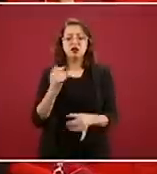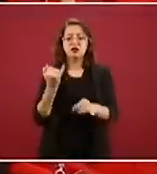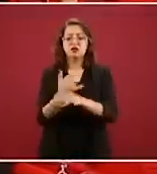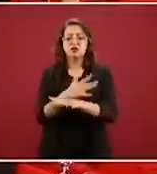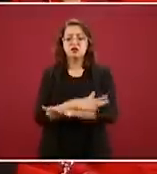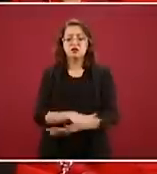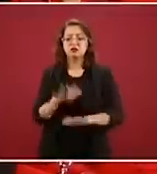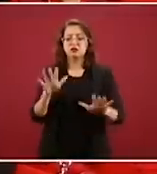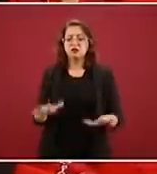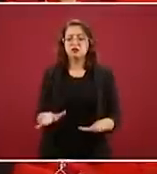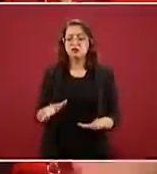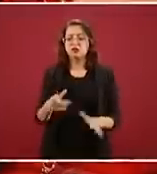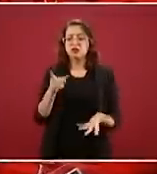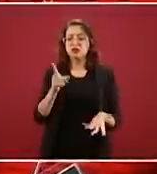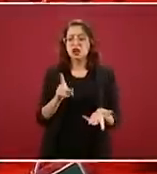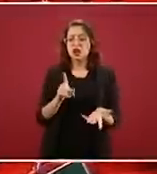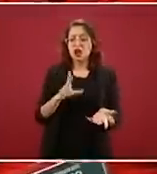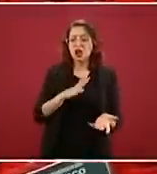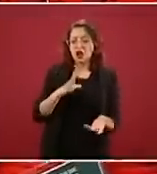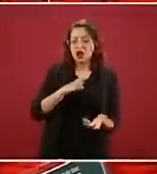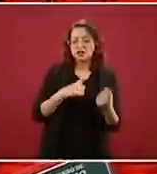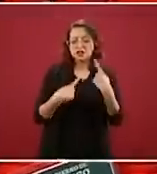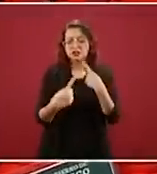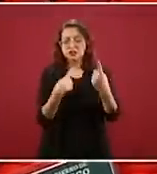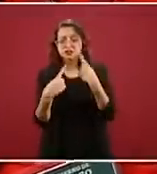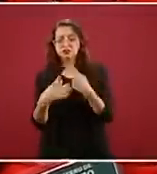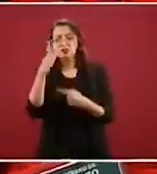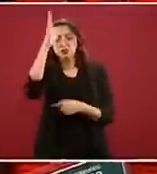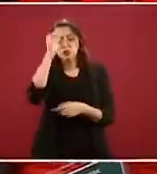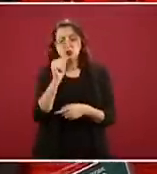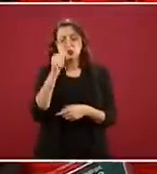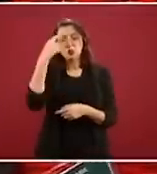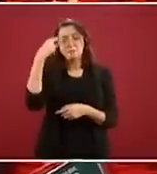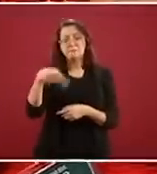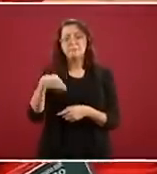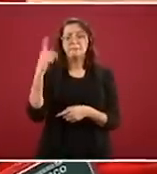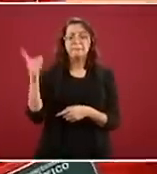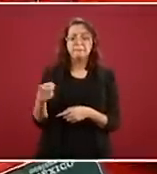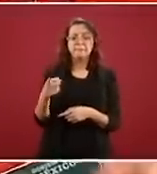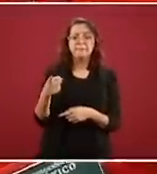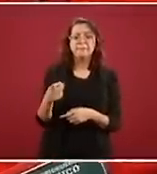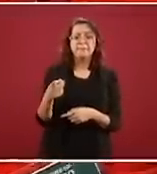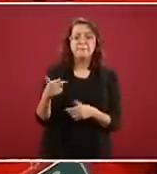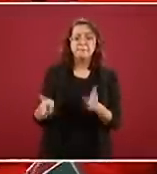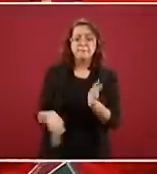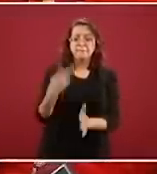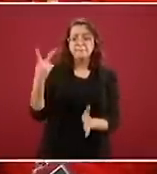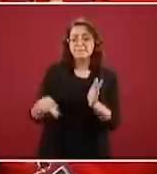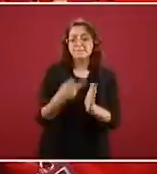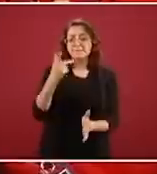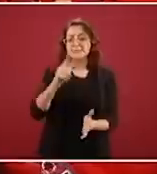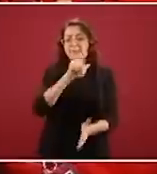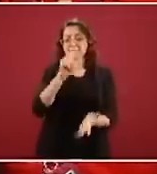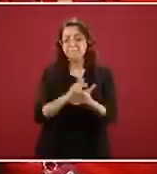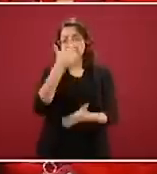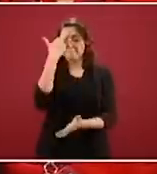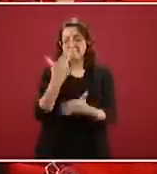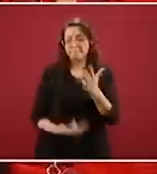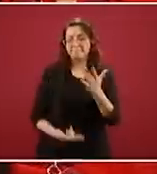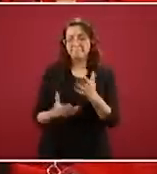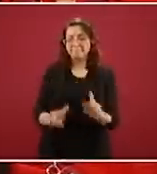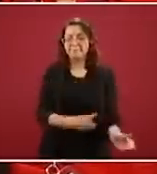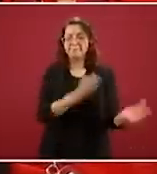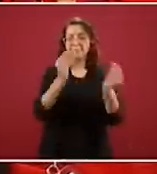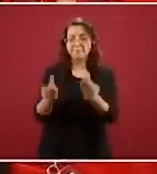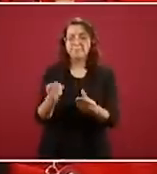está trabajando un acuerdo para que estos reportes de incidencia delictiva los entregue a